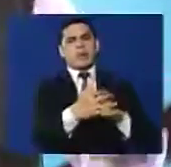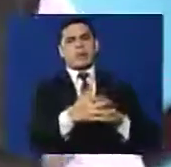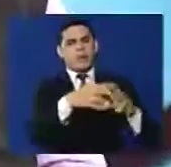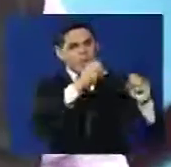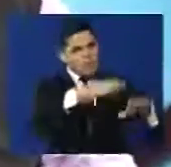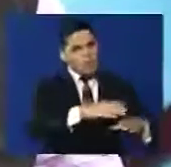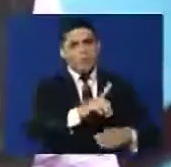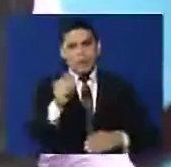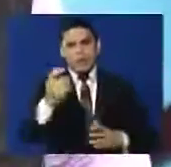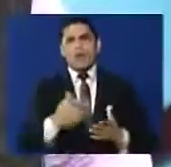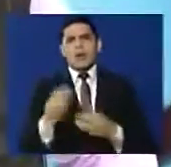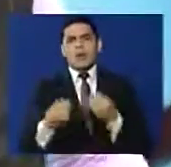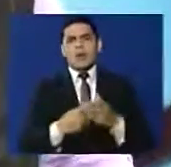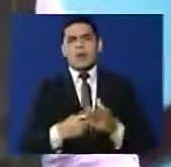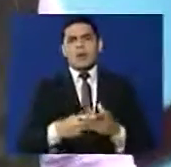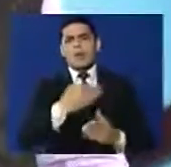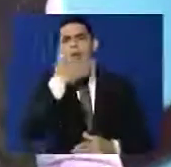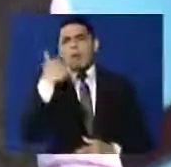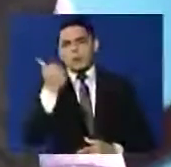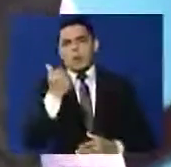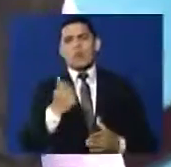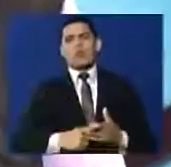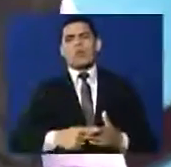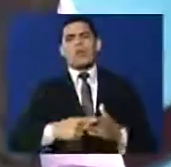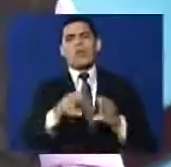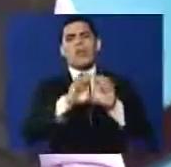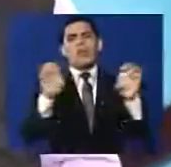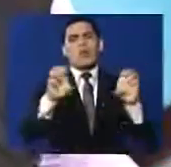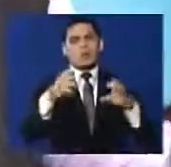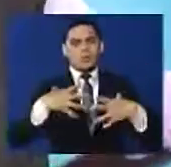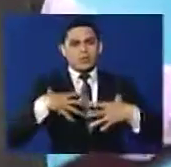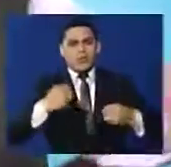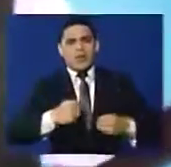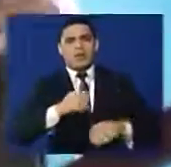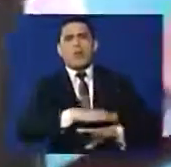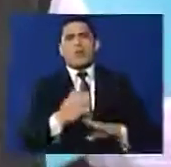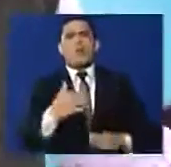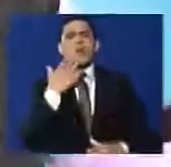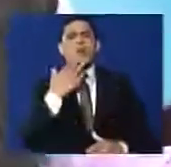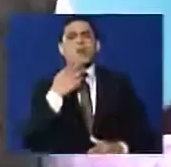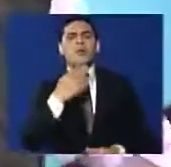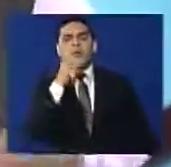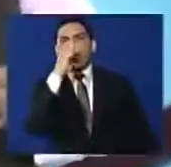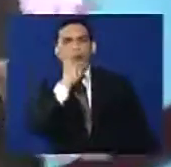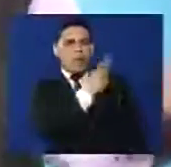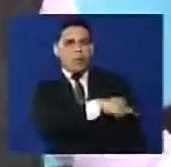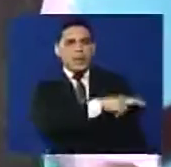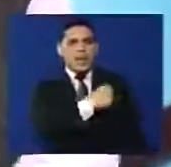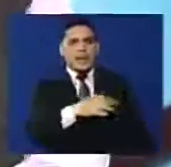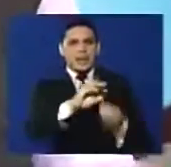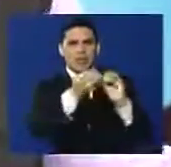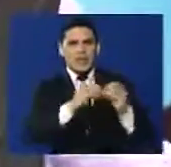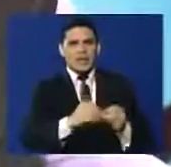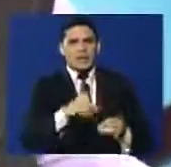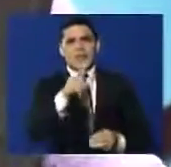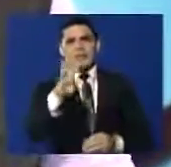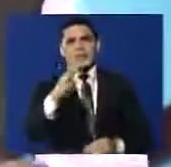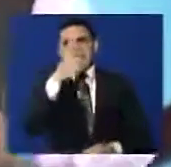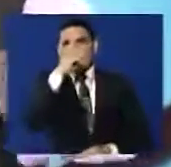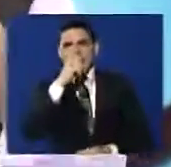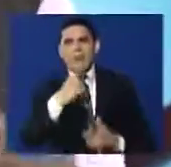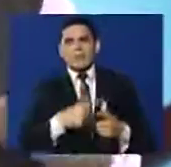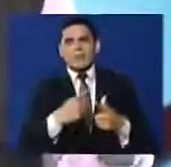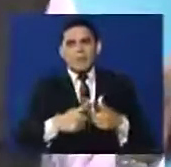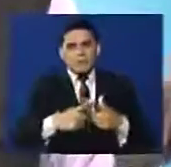gran educación, puedes tener un gran sistema de salud. ¿Por qué no hay hospitales? ¿Por qué no están arreglados los hospitales después de 14 años?